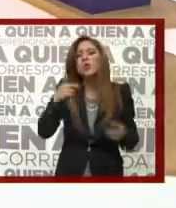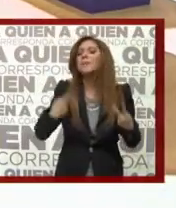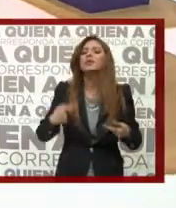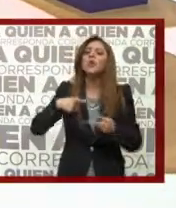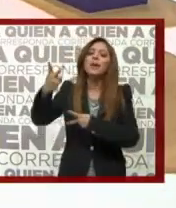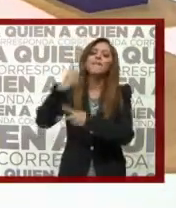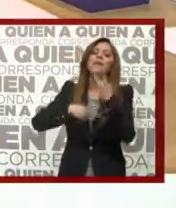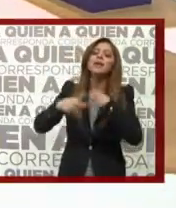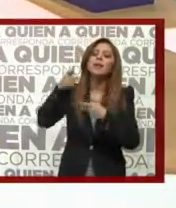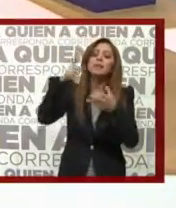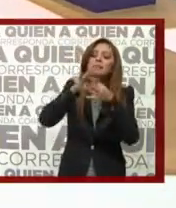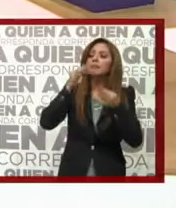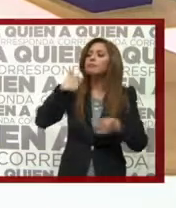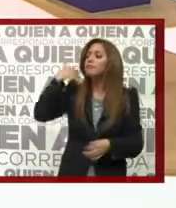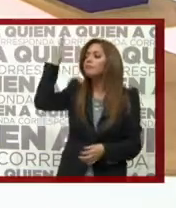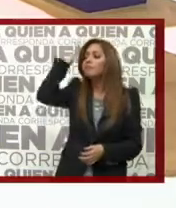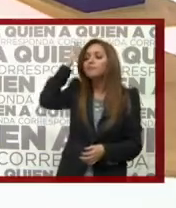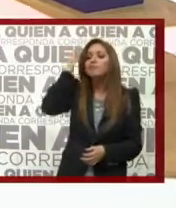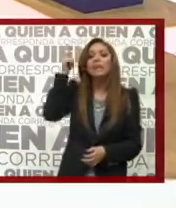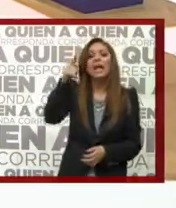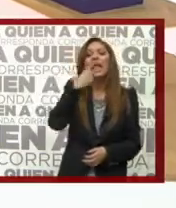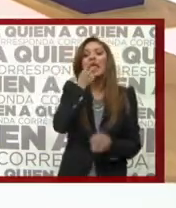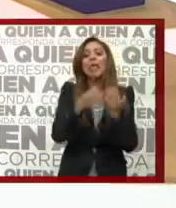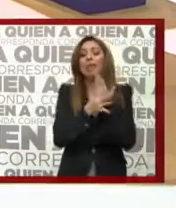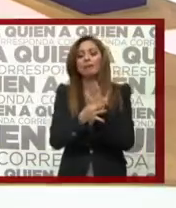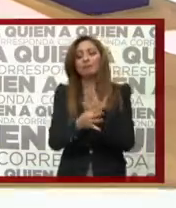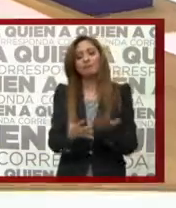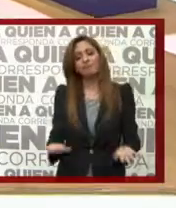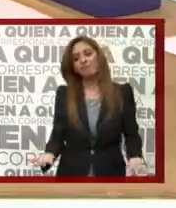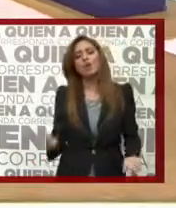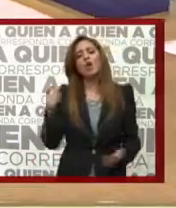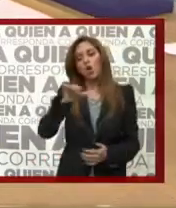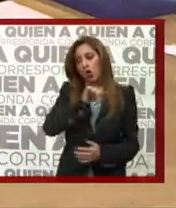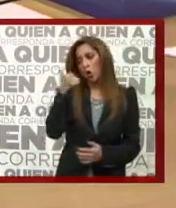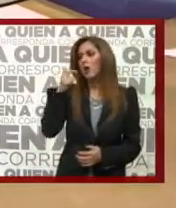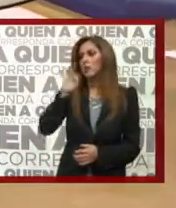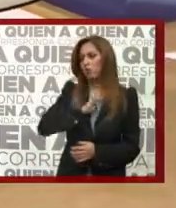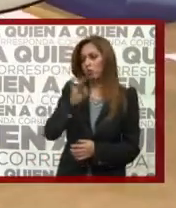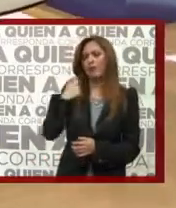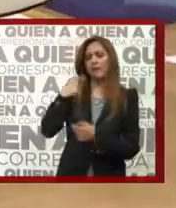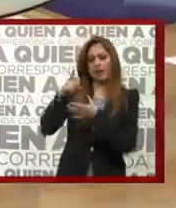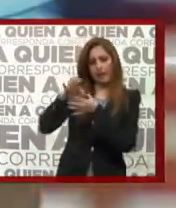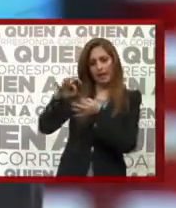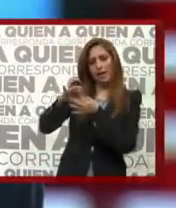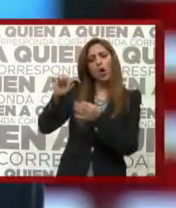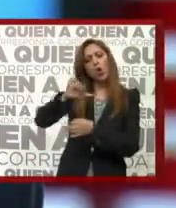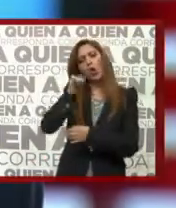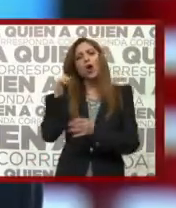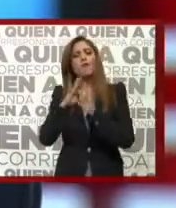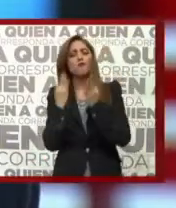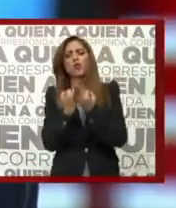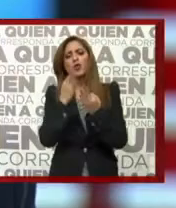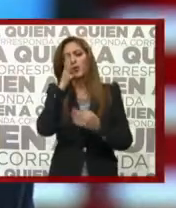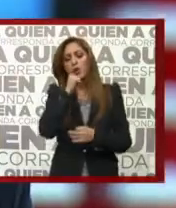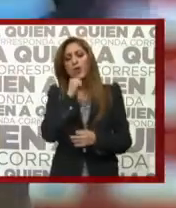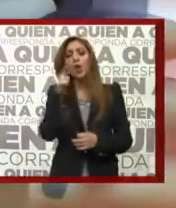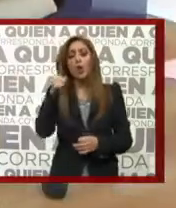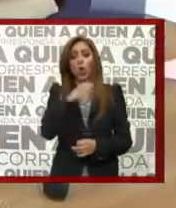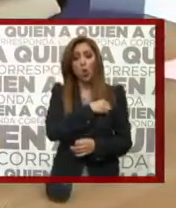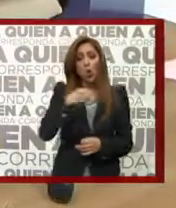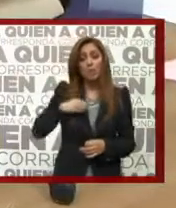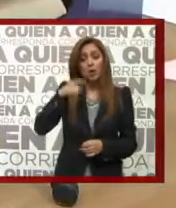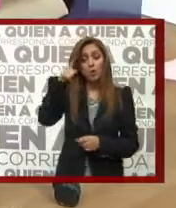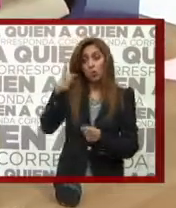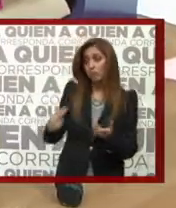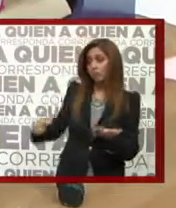ante la falsedad de autoridad, es que lo instigó. No. Hay delitos en que sí te pueden instigar, hay delitos en los que no te pueden instigar. No te pueden obligar a ir a